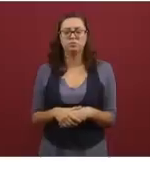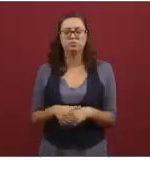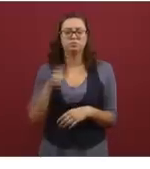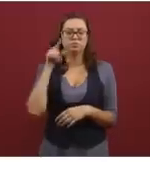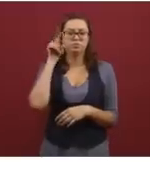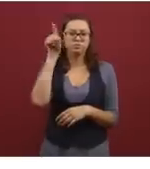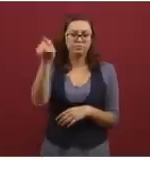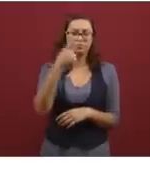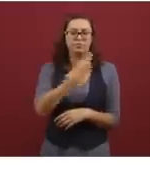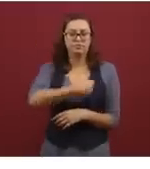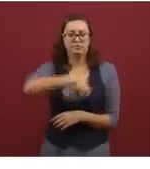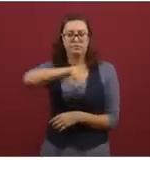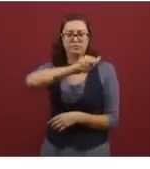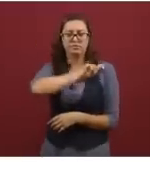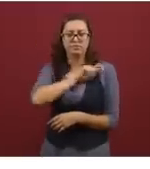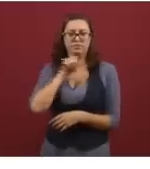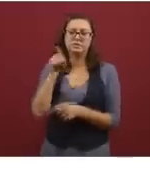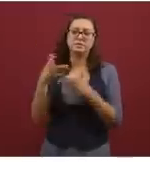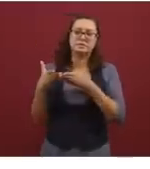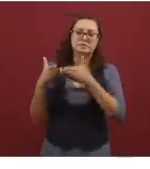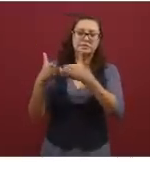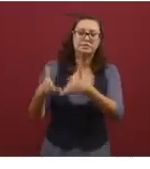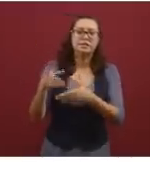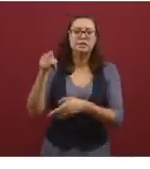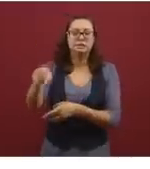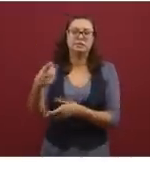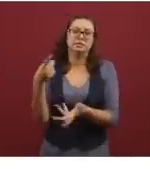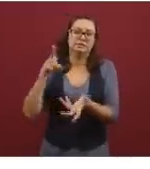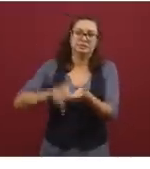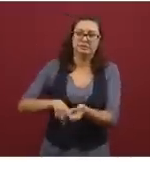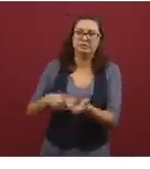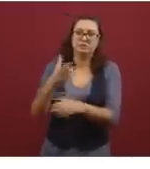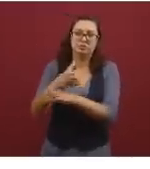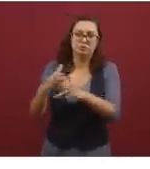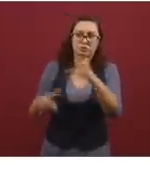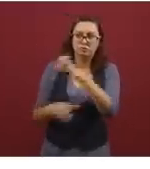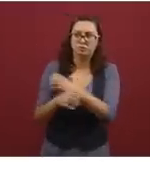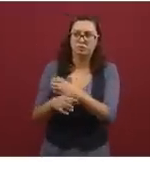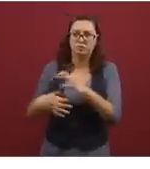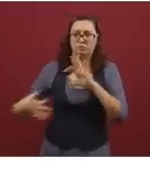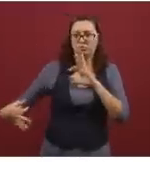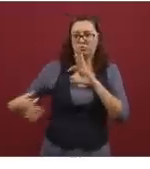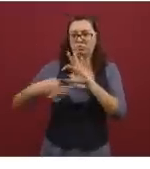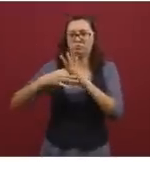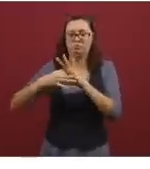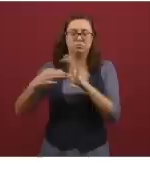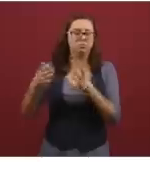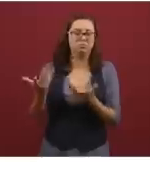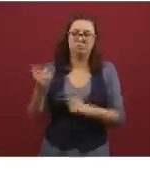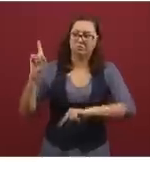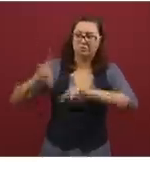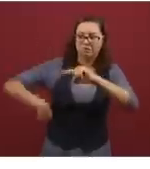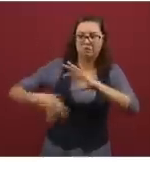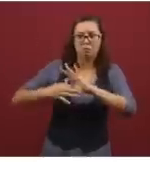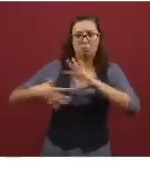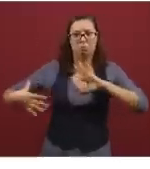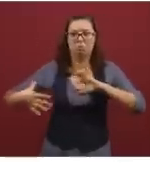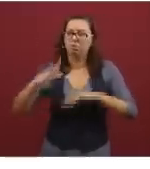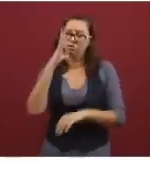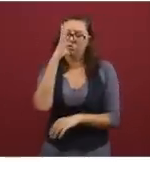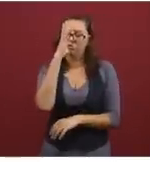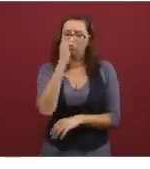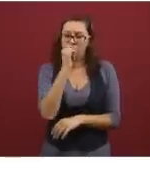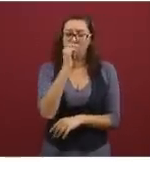en Vigo, España. Bueno, pues esa tiene activos, no la podemos liquidar. Hay una empresa que tiene